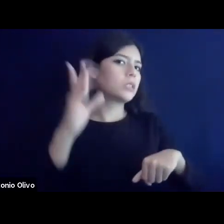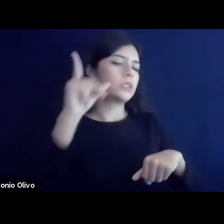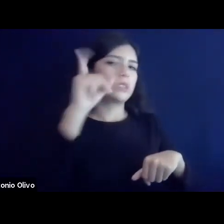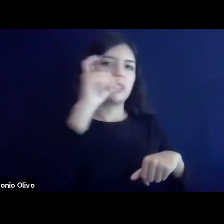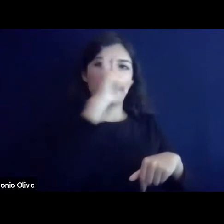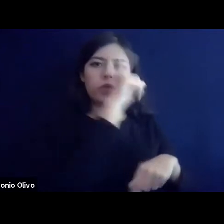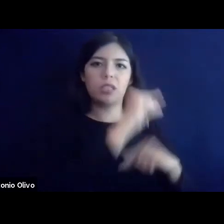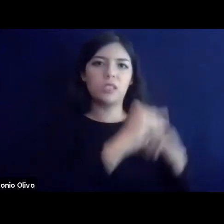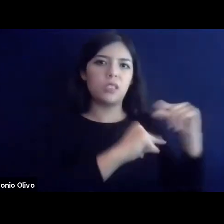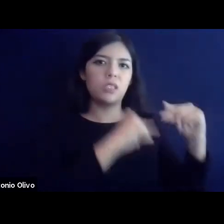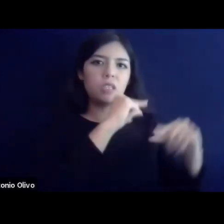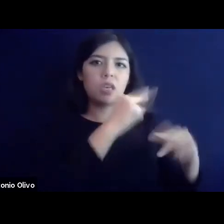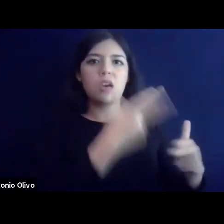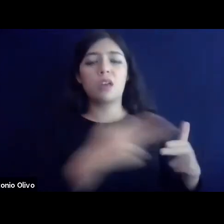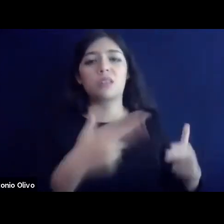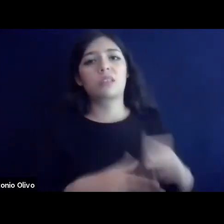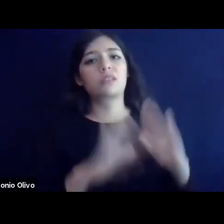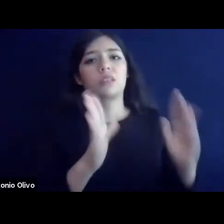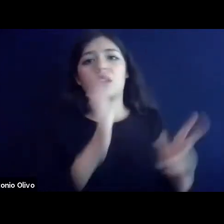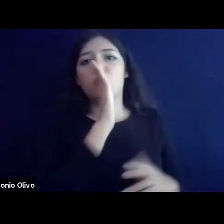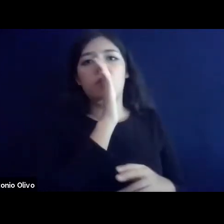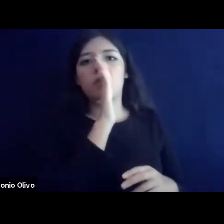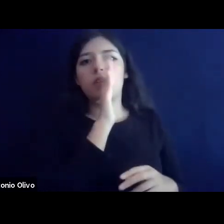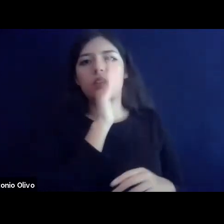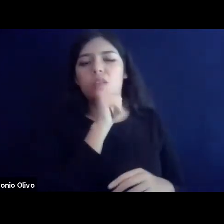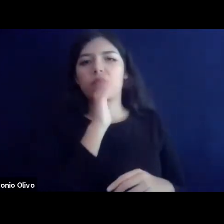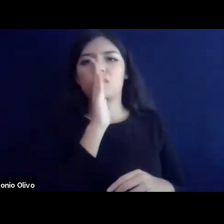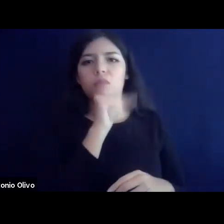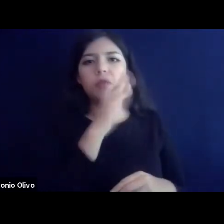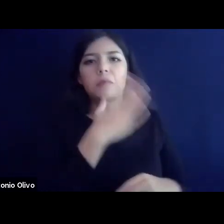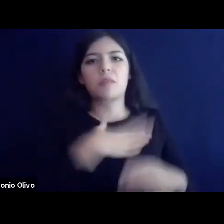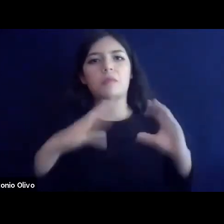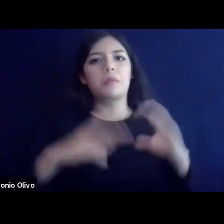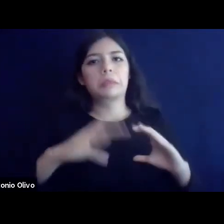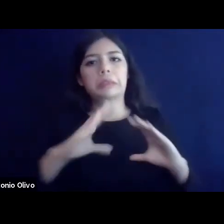evoluciona. No cambio porque tendrían que cambiarme mi cerebro. Y pues no pueden hacerlo, ¿verdad?